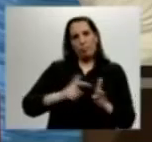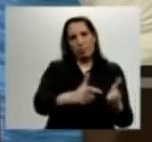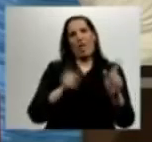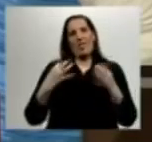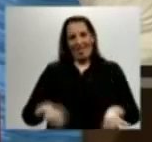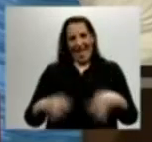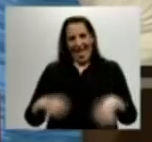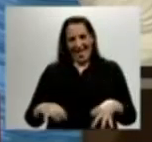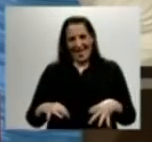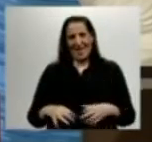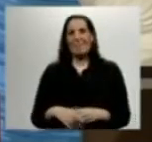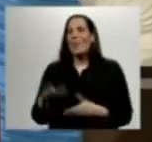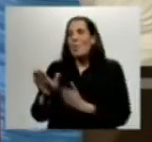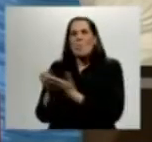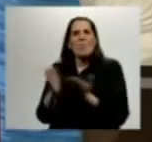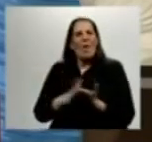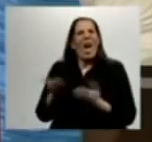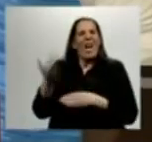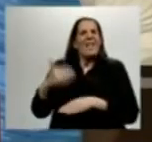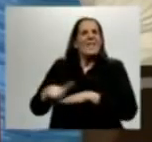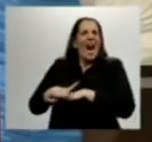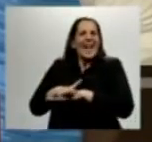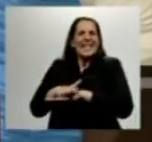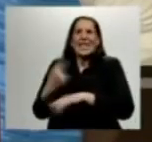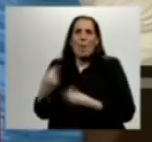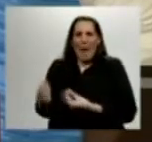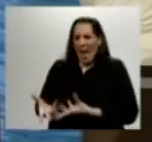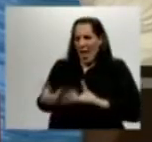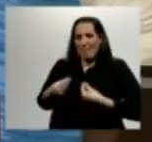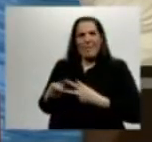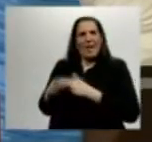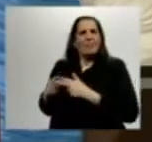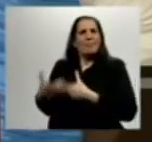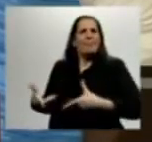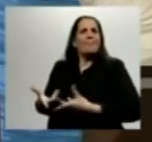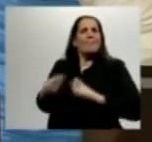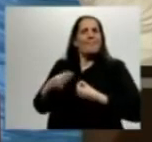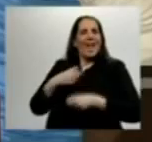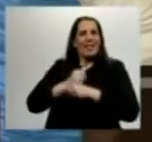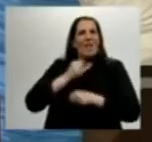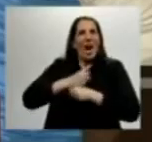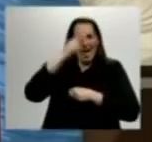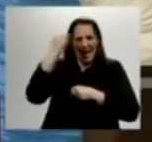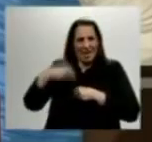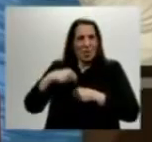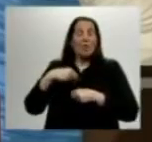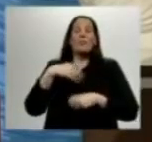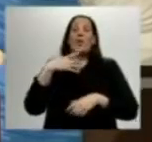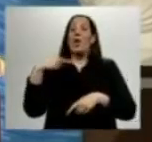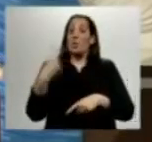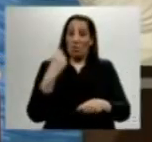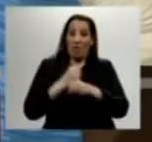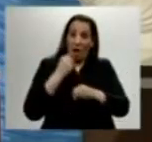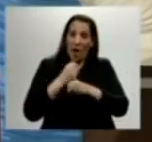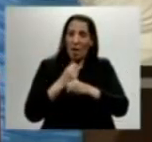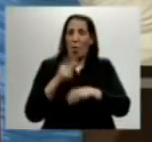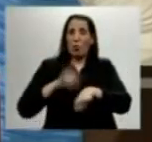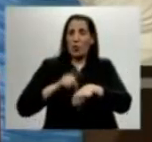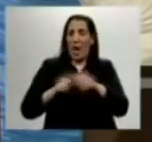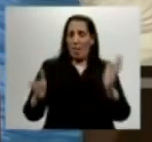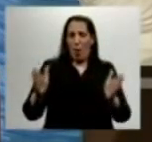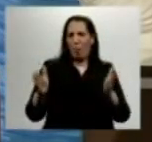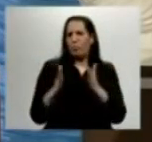instrumentos básicos de la Nación, y lo hicimos realmente no en poco tiempo. Contra aquellos que